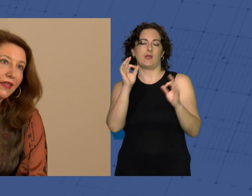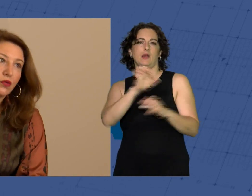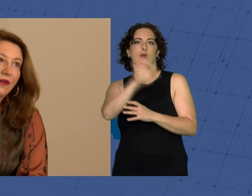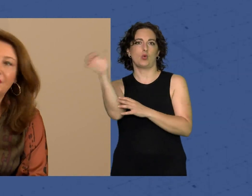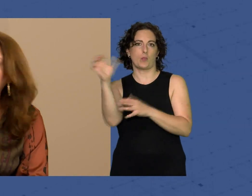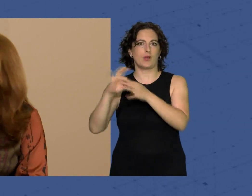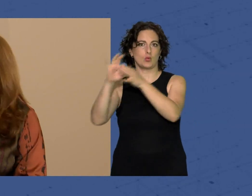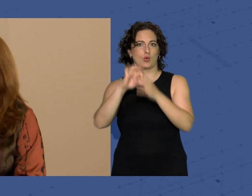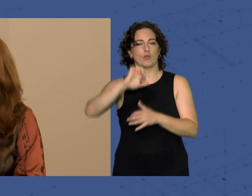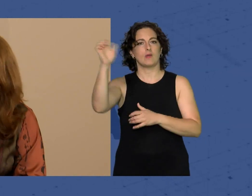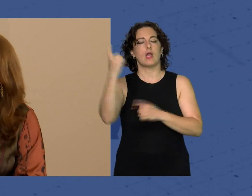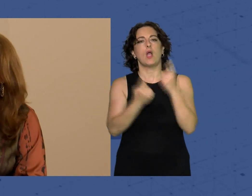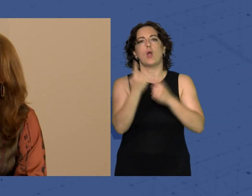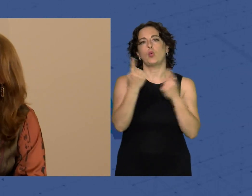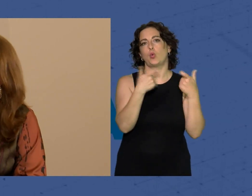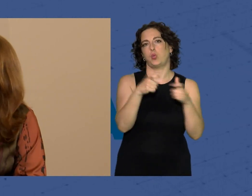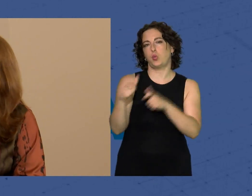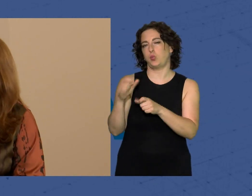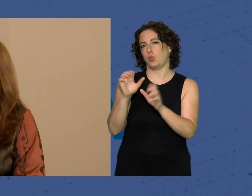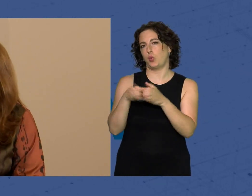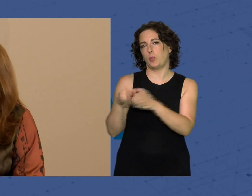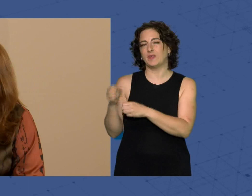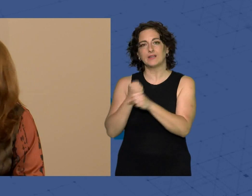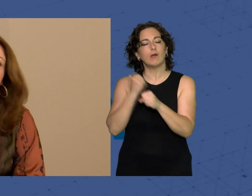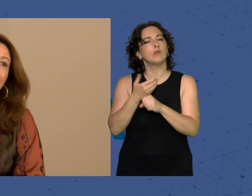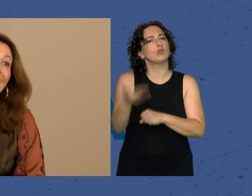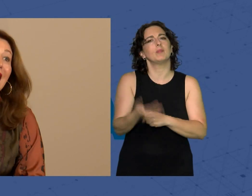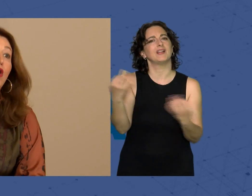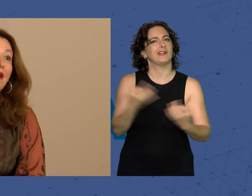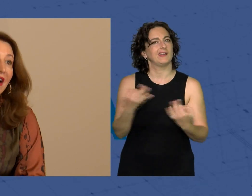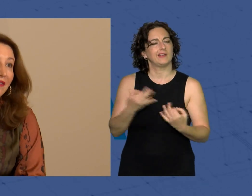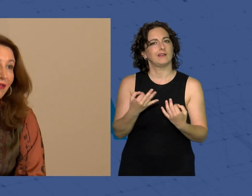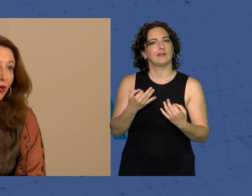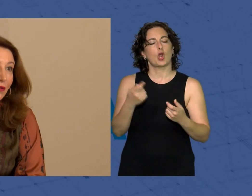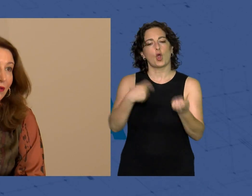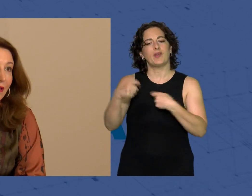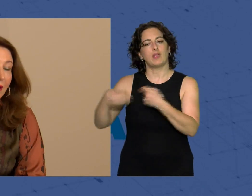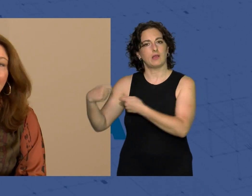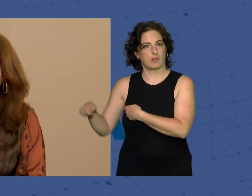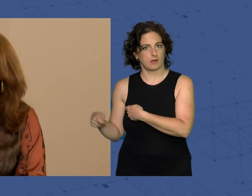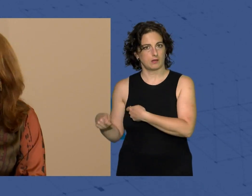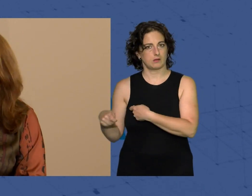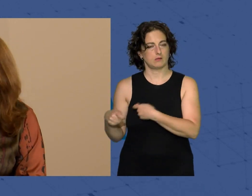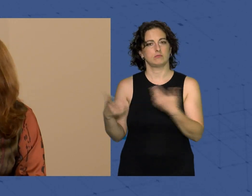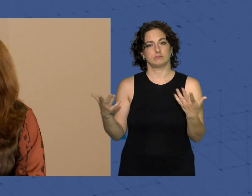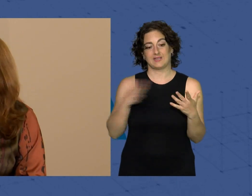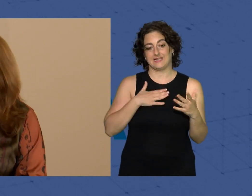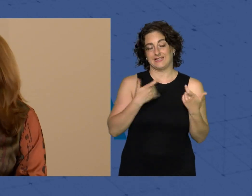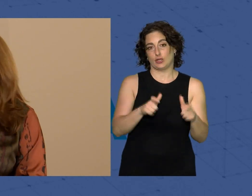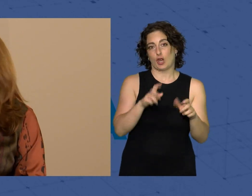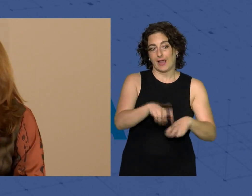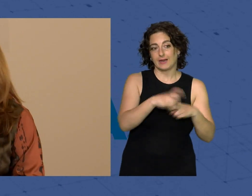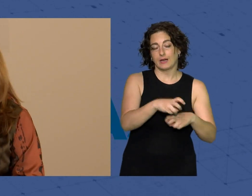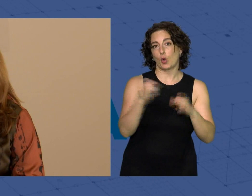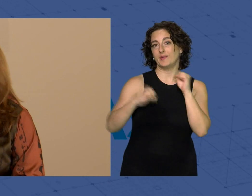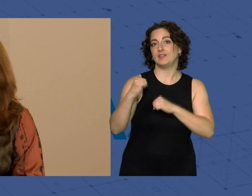algunas de sus facetas o sus grupos de trabajo que es fundamental que la comercialización para que este sector agrario sea